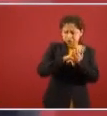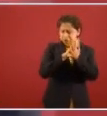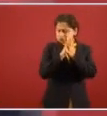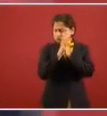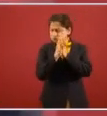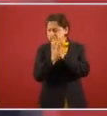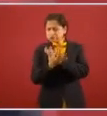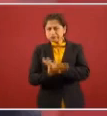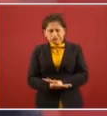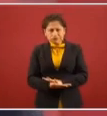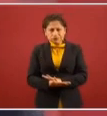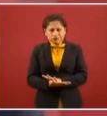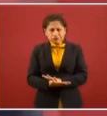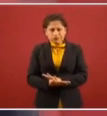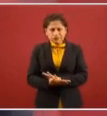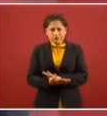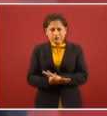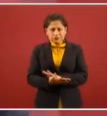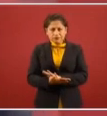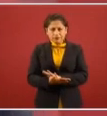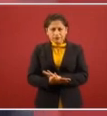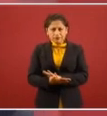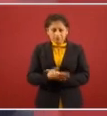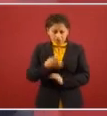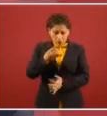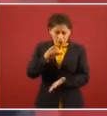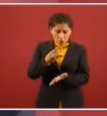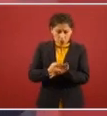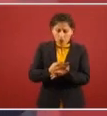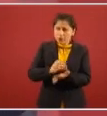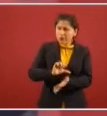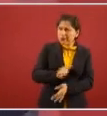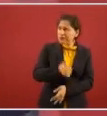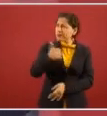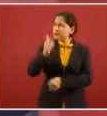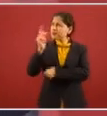y es único su proceso,